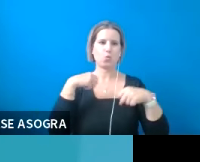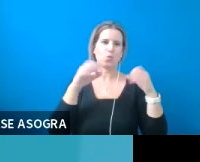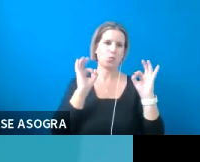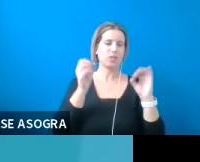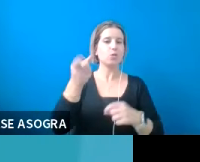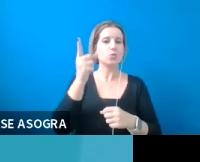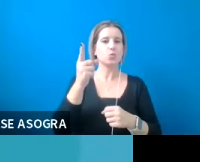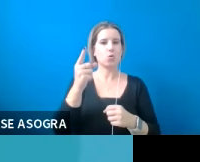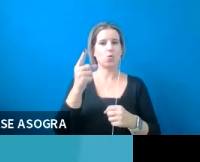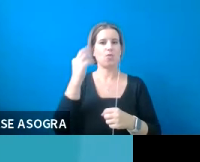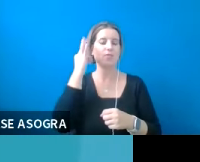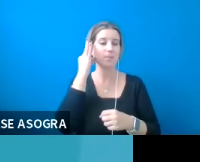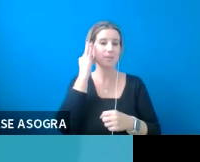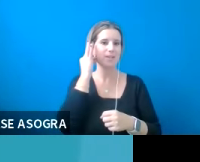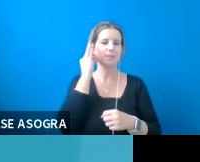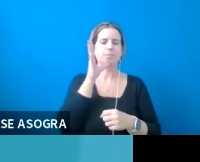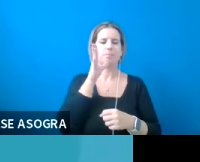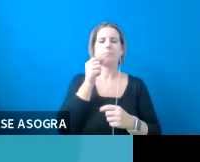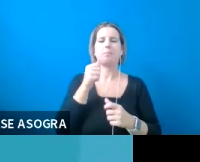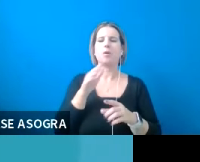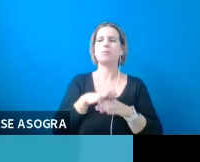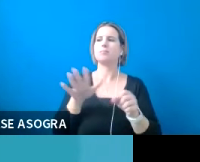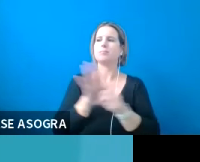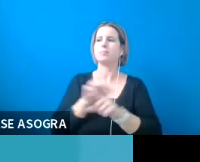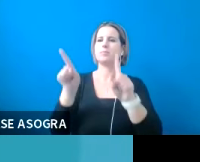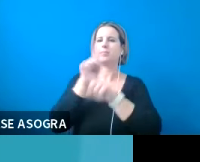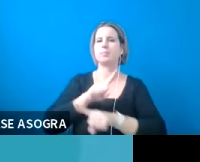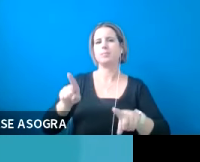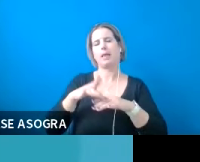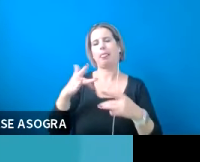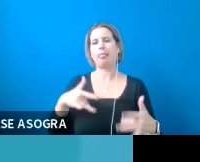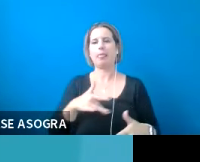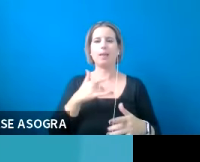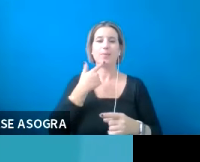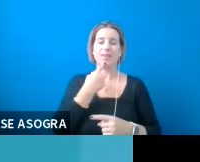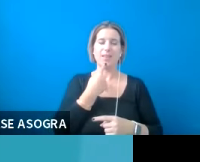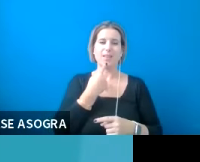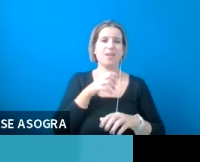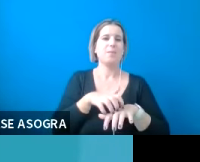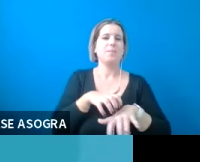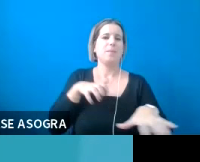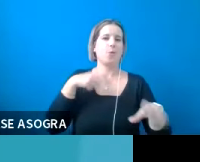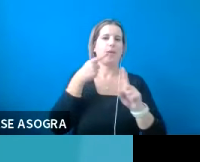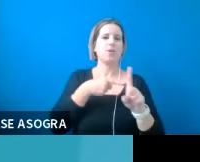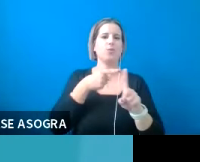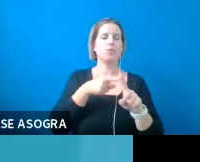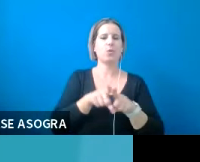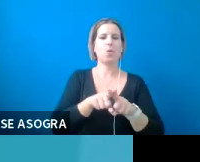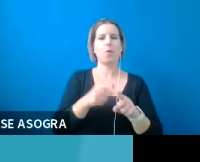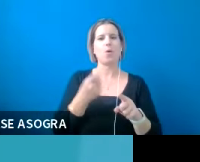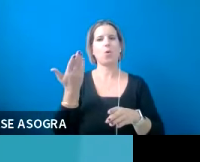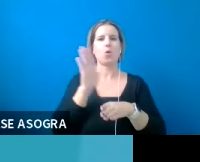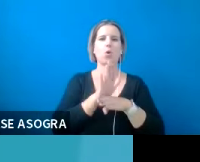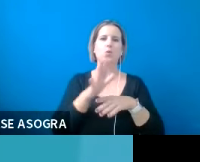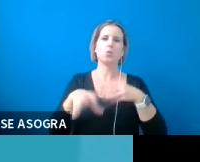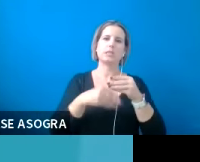femeninas les sirven para ayudar a camuflar su sintomatología es que muchas de ellas hacen uso de conductas compensatorias